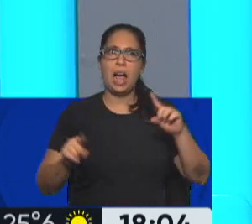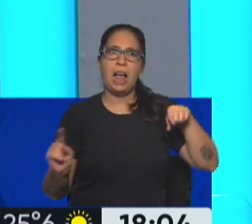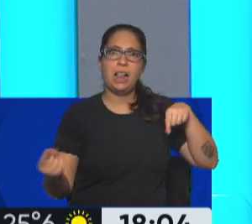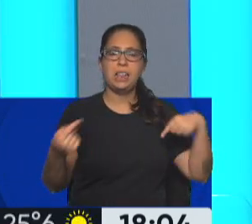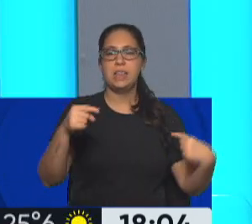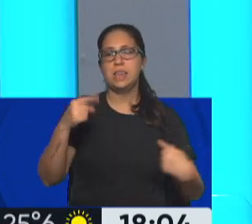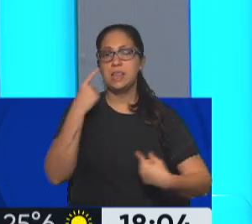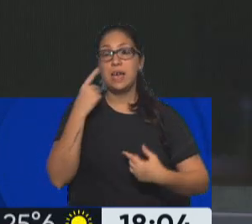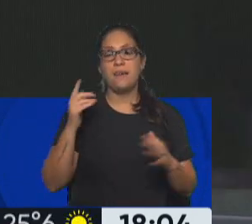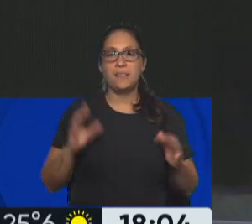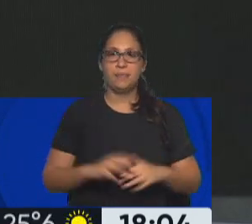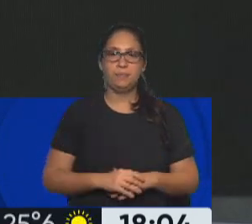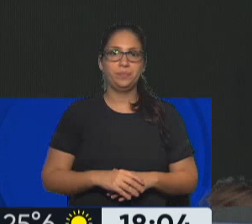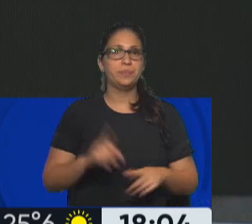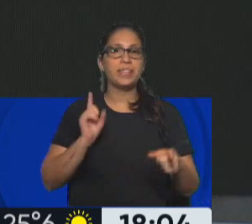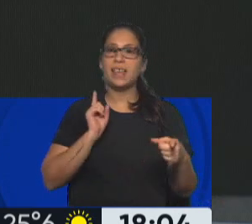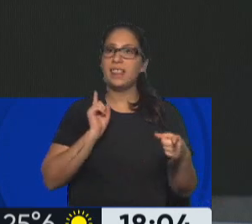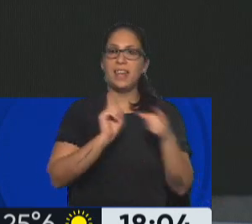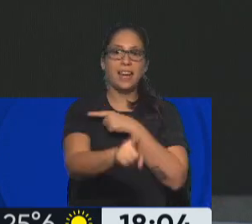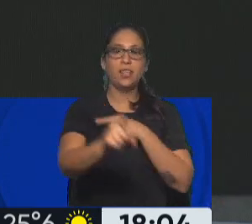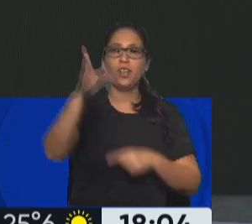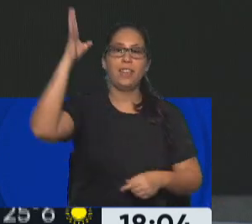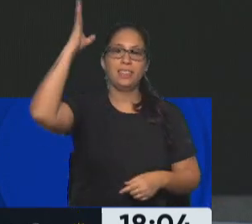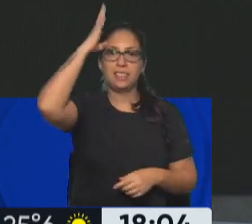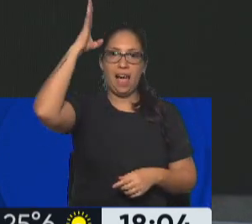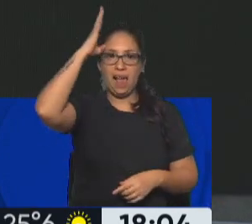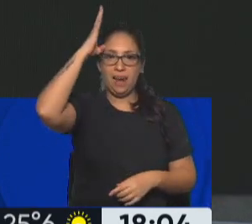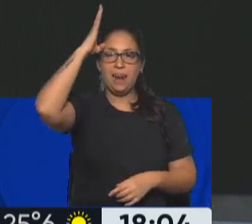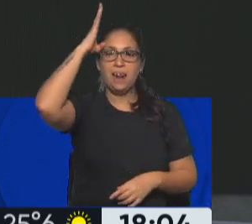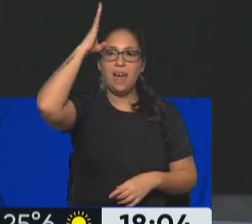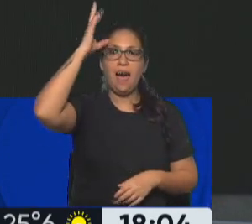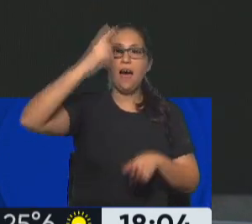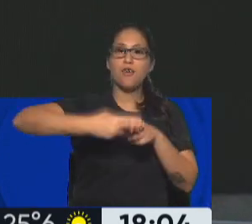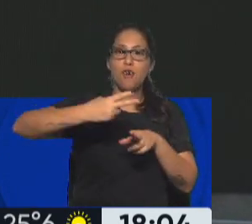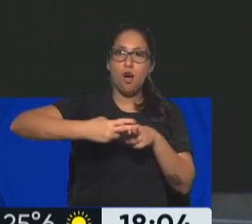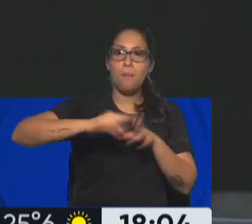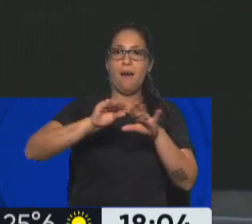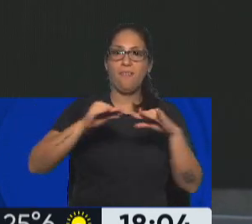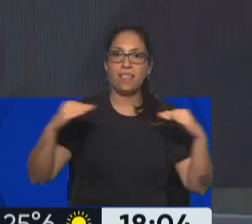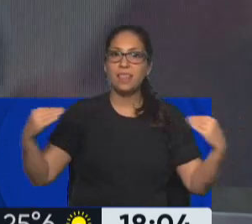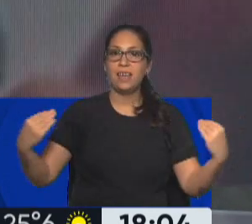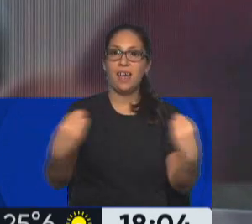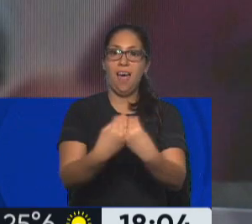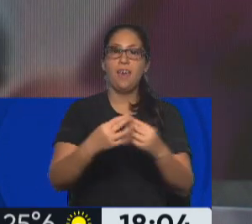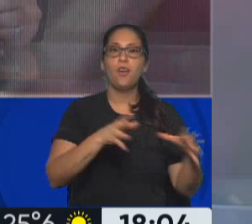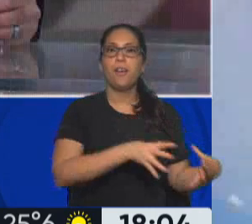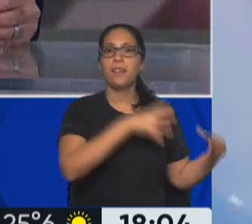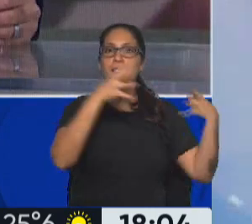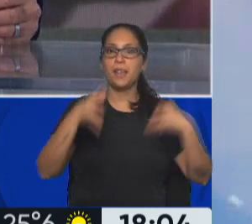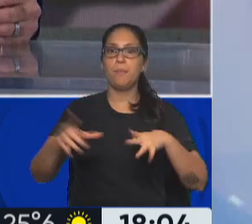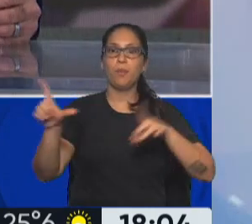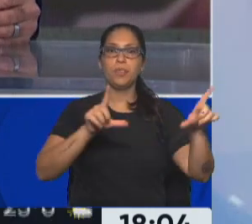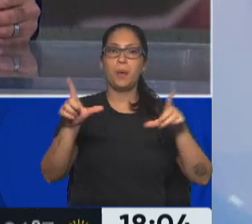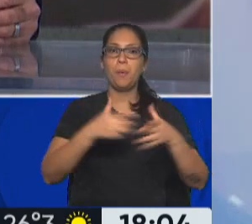en torno a su edad. Bueno, nos vamos rápidamente a Italia, nos vamos en directo a Roma, nos vamos al Vaticano. Allí el equipo del noticiero de